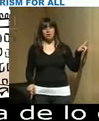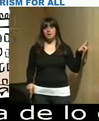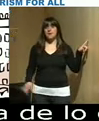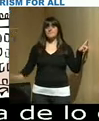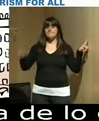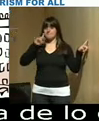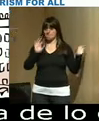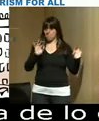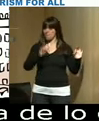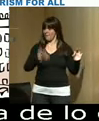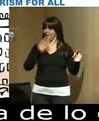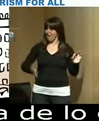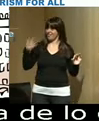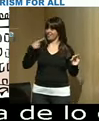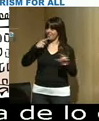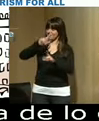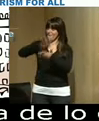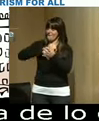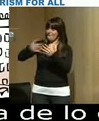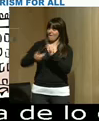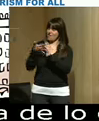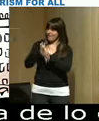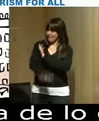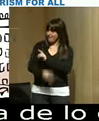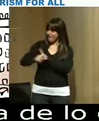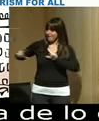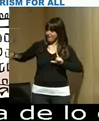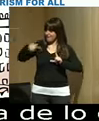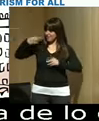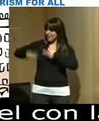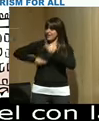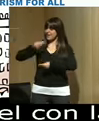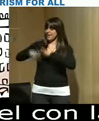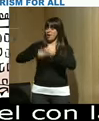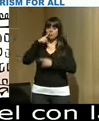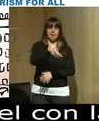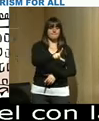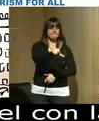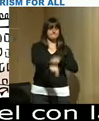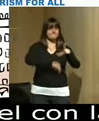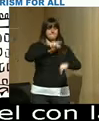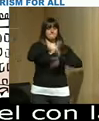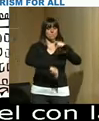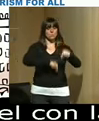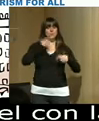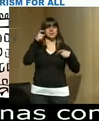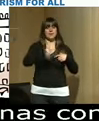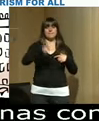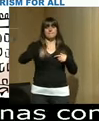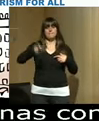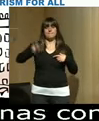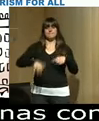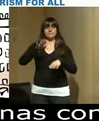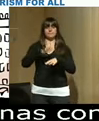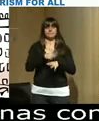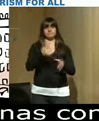cuidado, cuando yo he hecho antes ese cuadro descriptivo, que he utilizado pesos poblacionales para obtener una muestra, unos resultados comparativos a